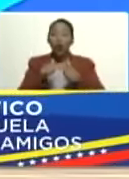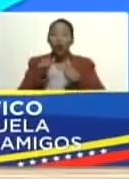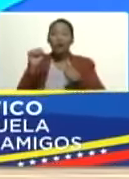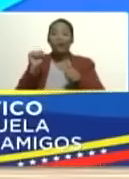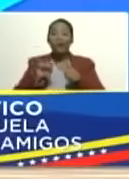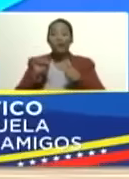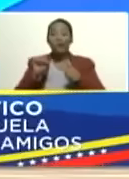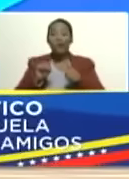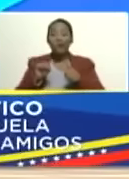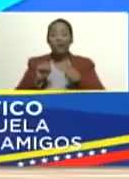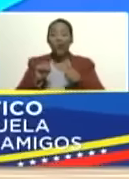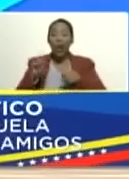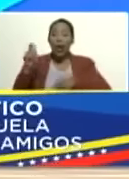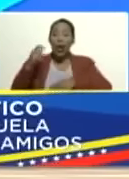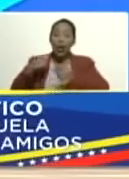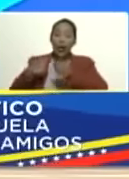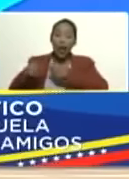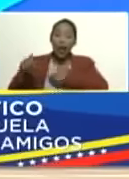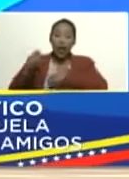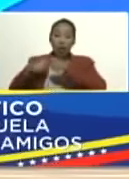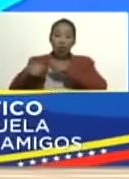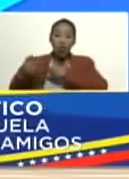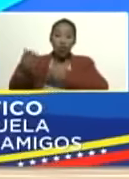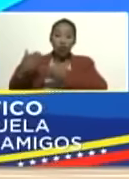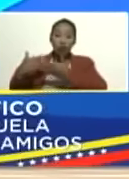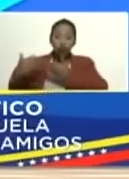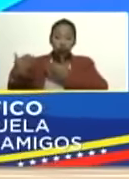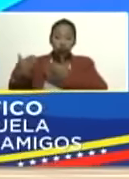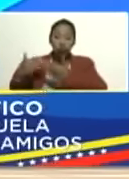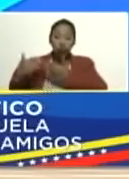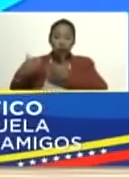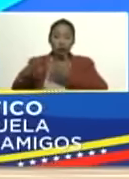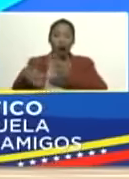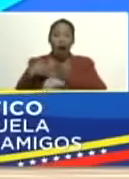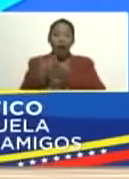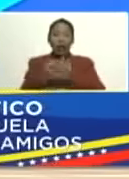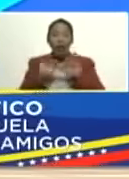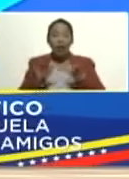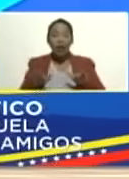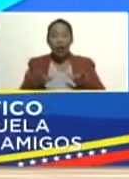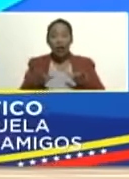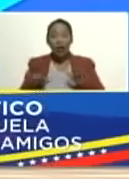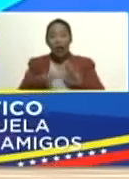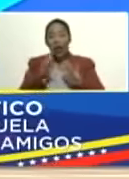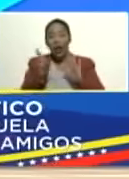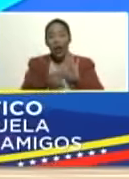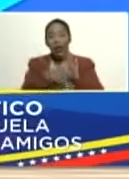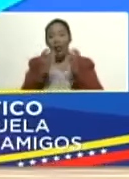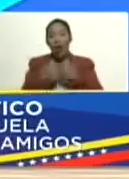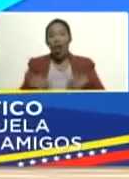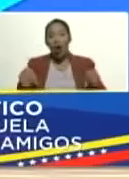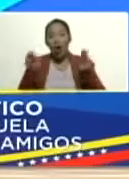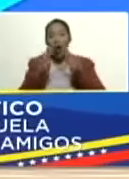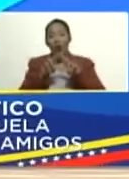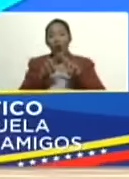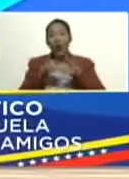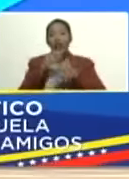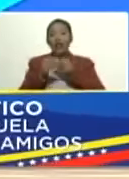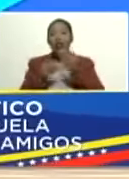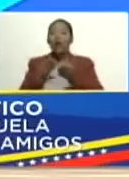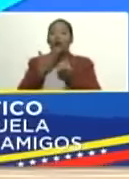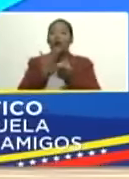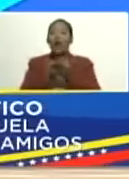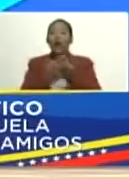precisamente las negociaciones hasta que el secretario general de Naciones Unidas le propuso